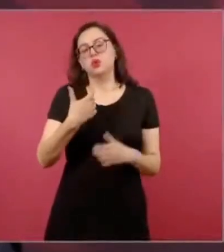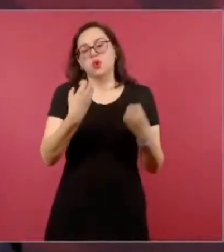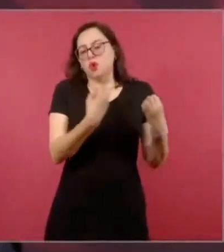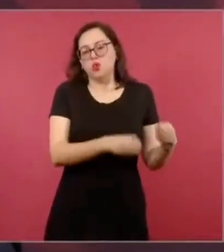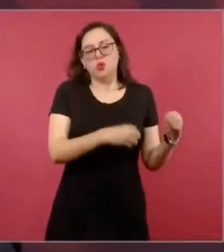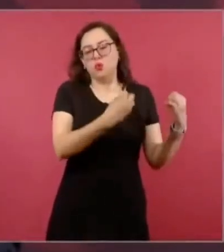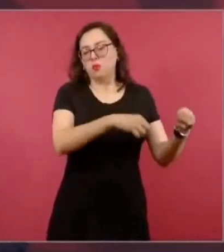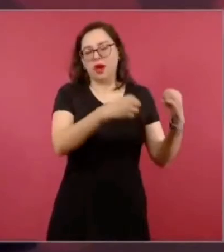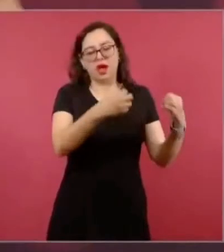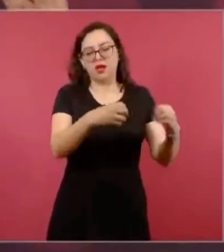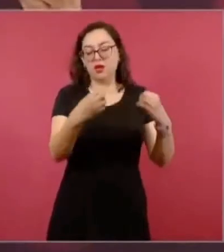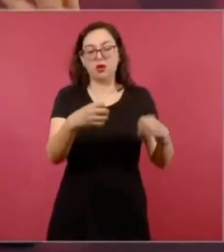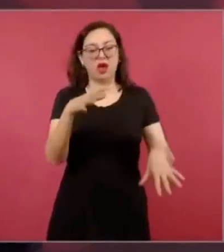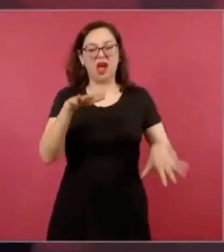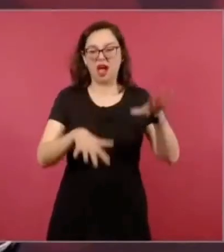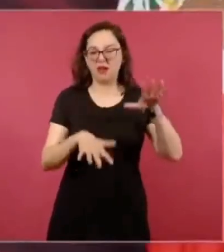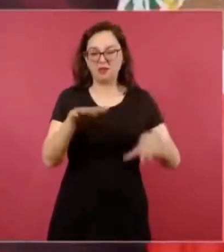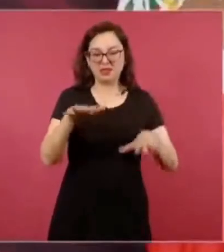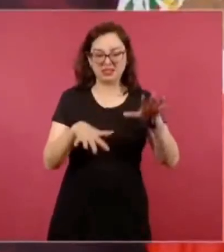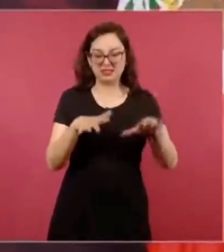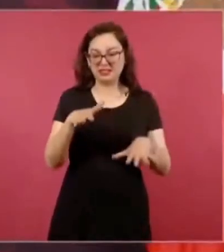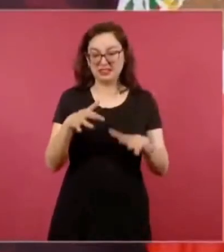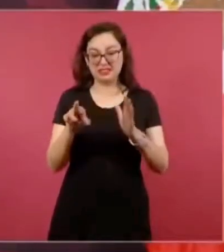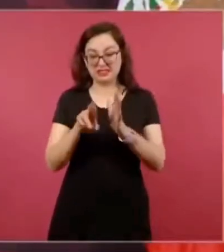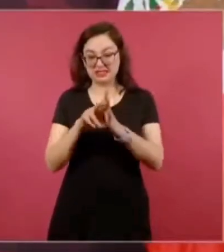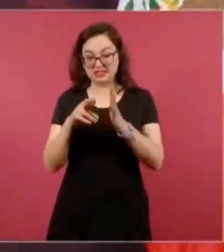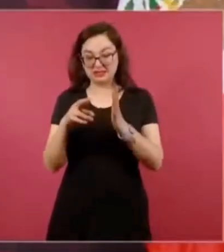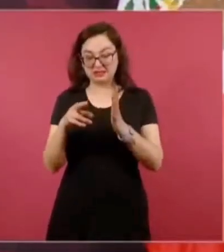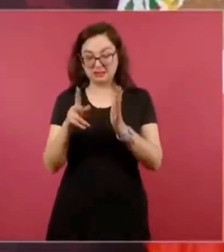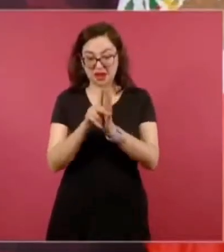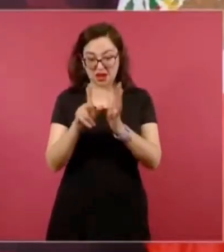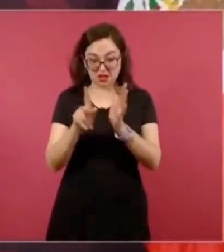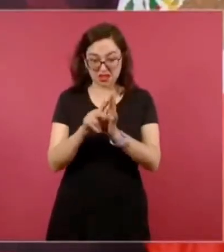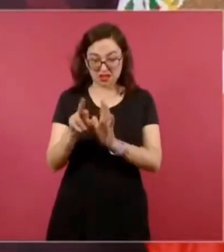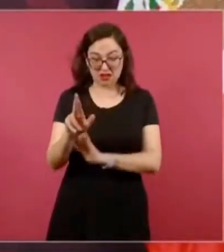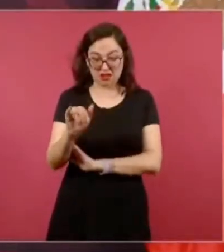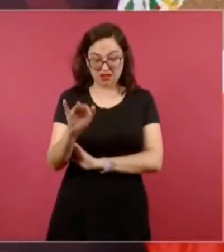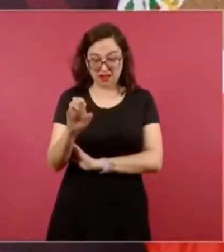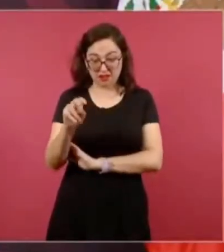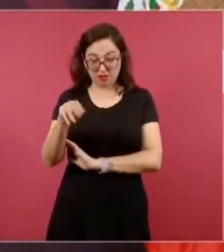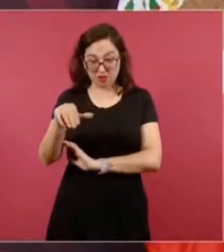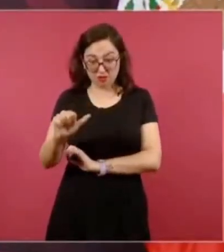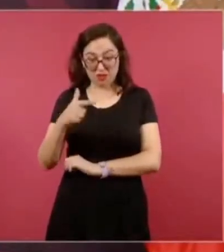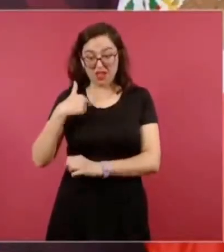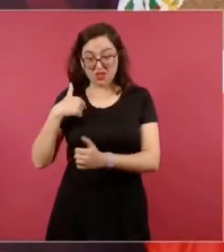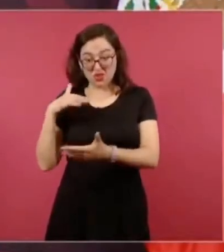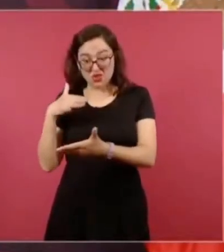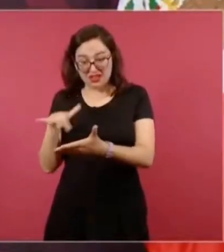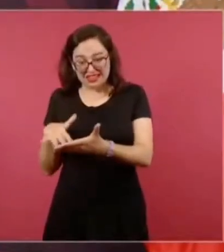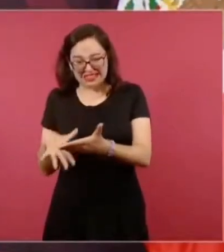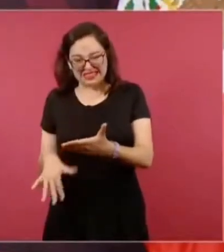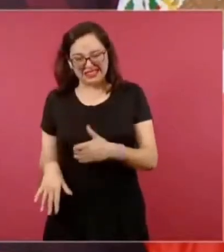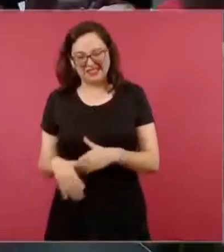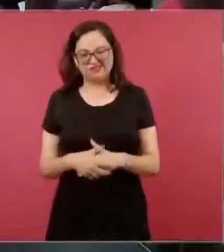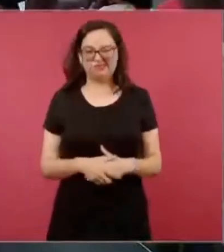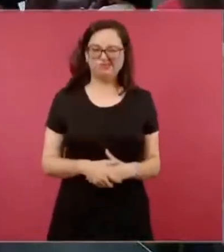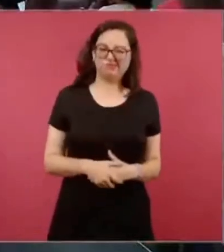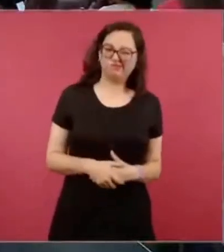pues es muy difícil. Y un artículo del Reforma, o sea, le zumba, como dicen los